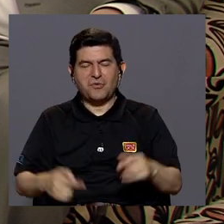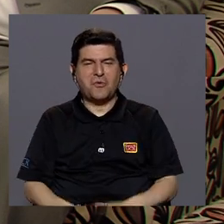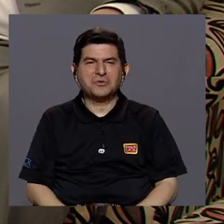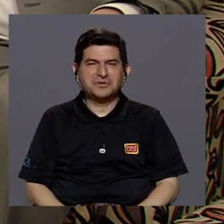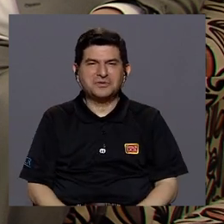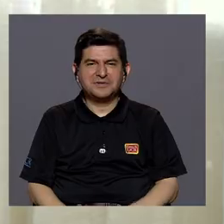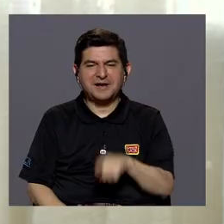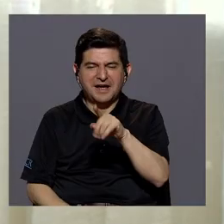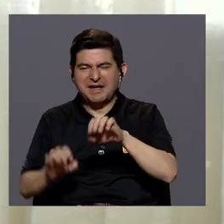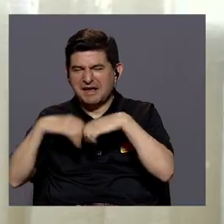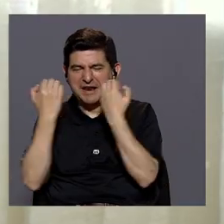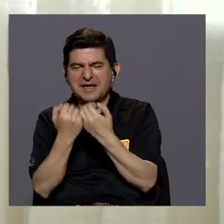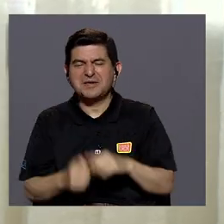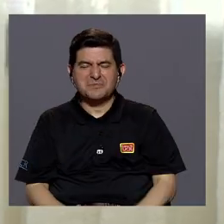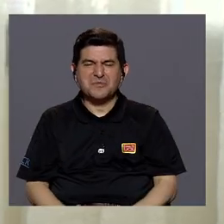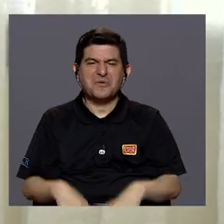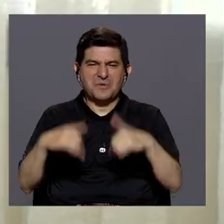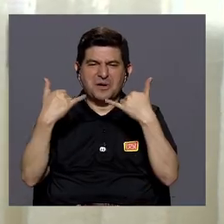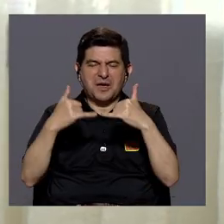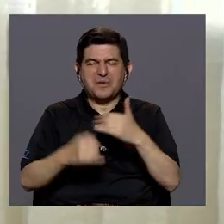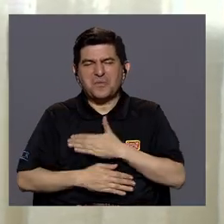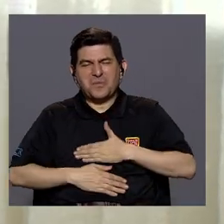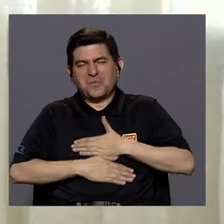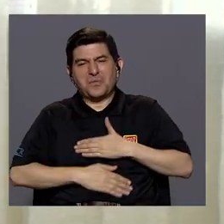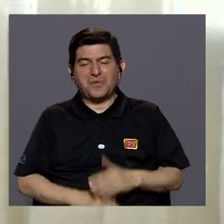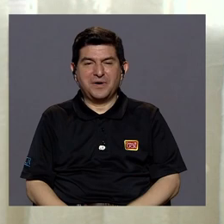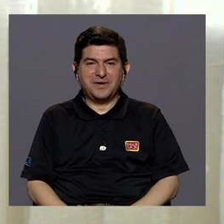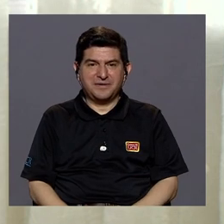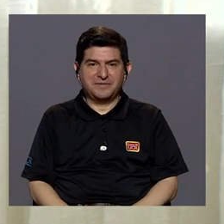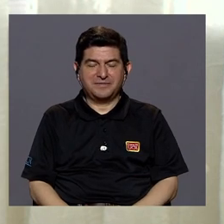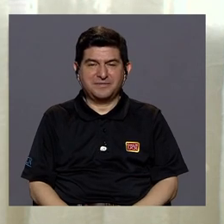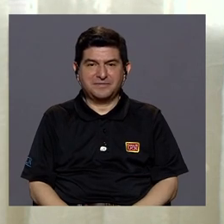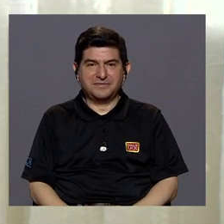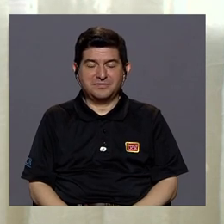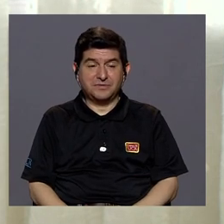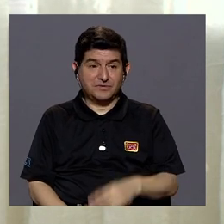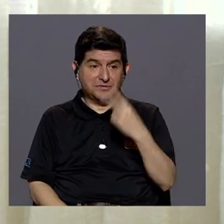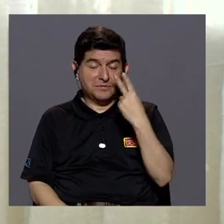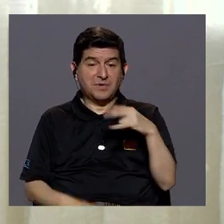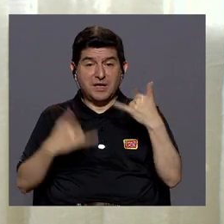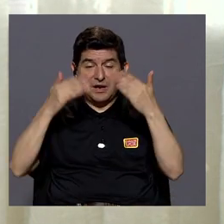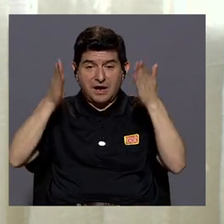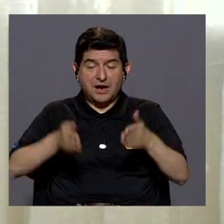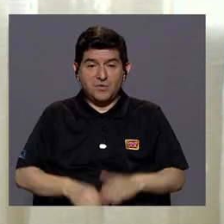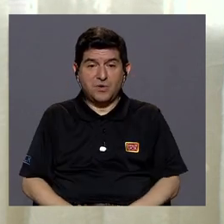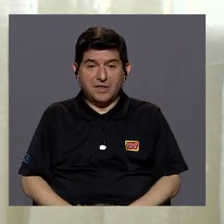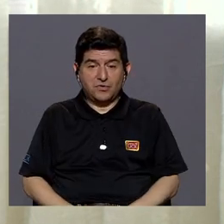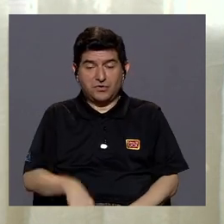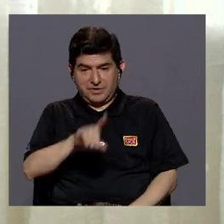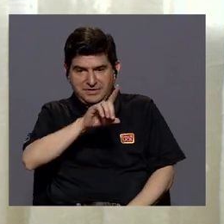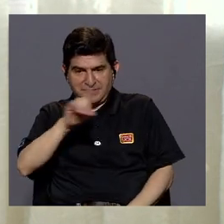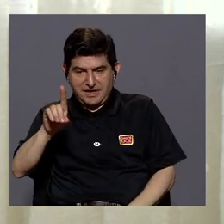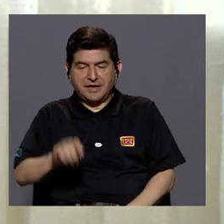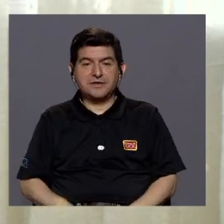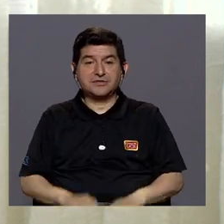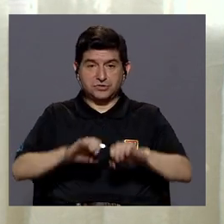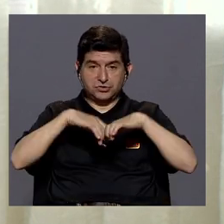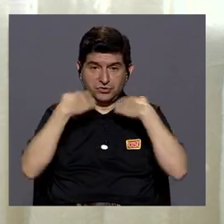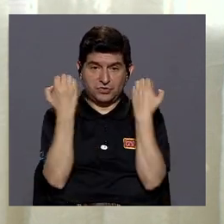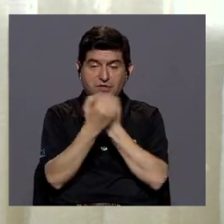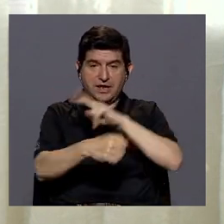vacío, entonces. Llegó ese. Esa sede era un extremo derecho, que era de la selección argentina,